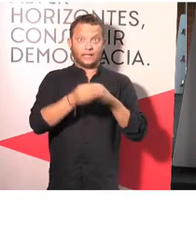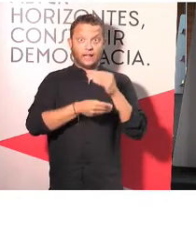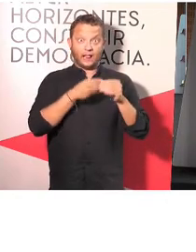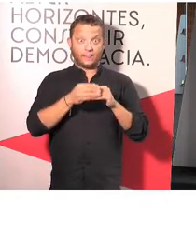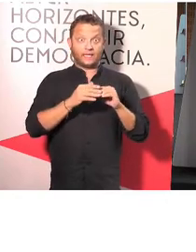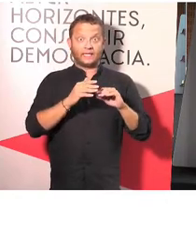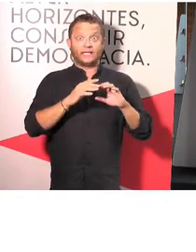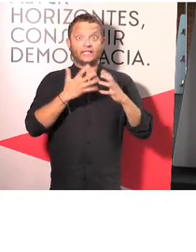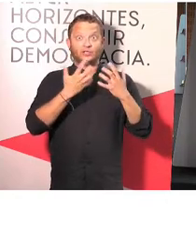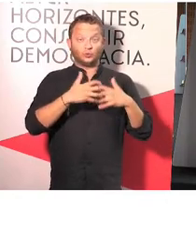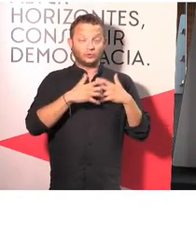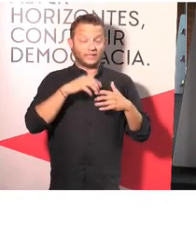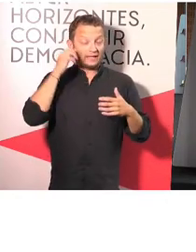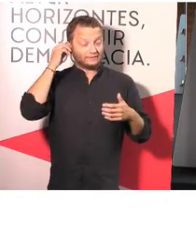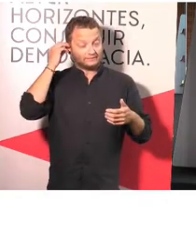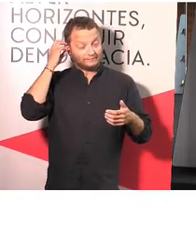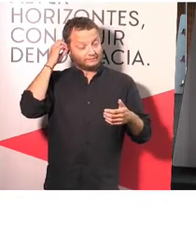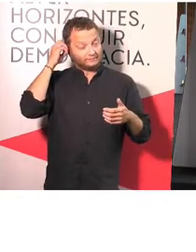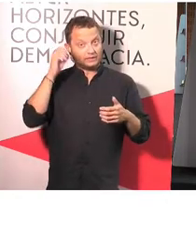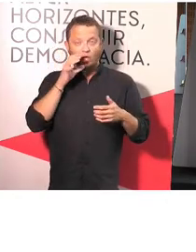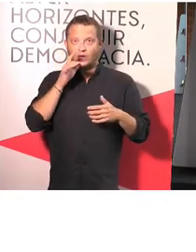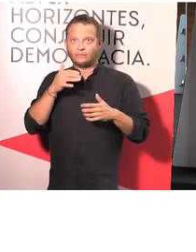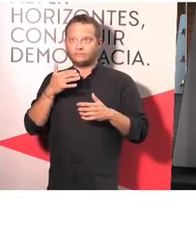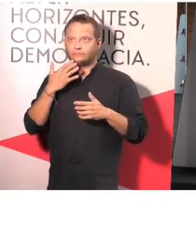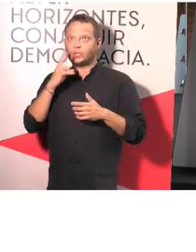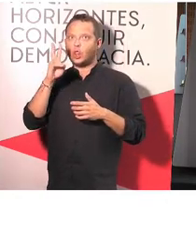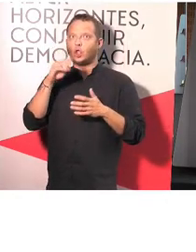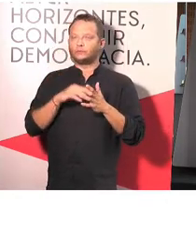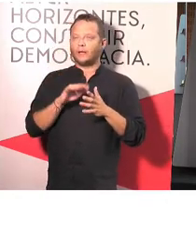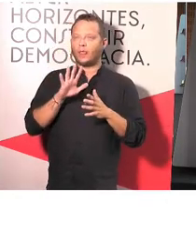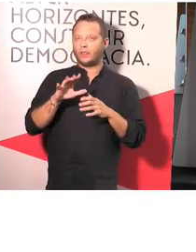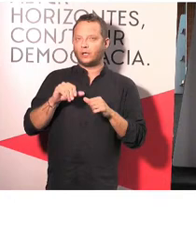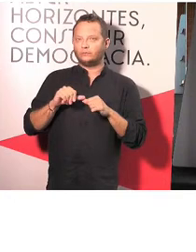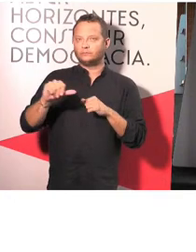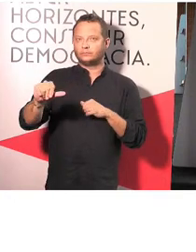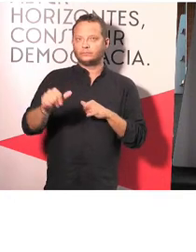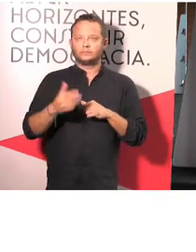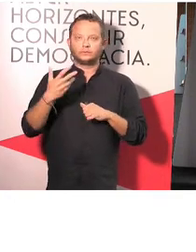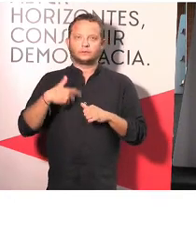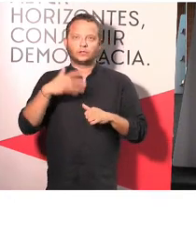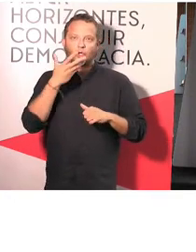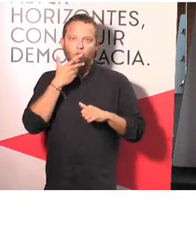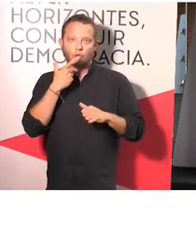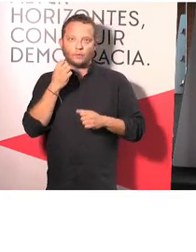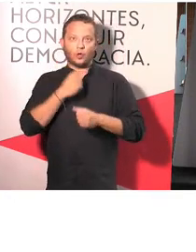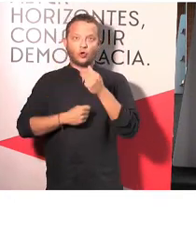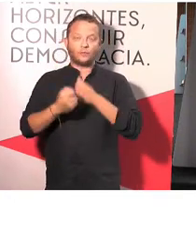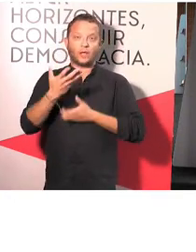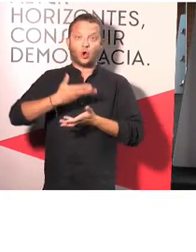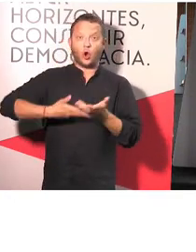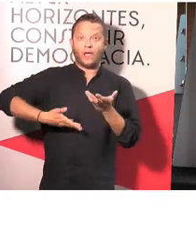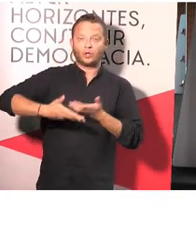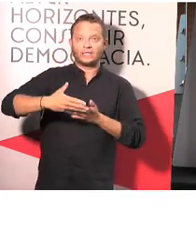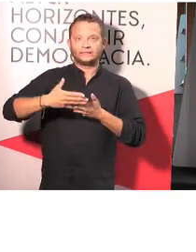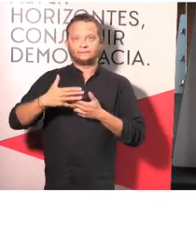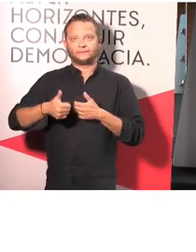estas industrias. Más recientemente, a partir del 2005, se da lo que se conoce como la economía colaborativa, los casos